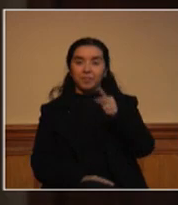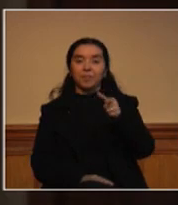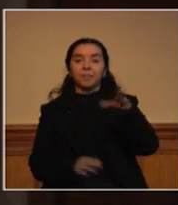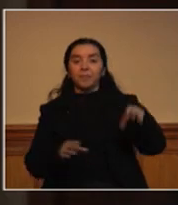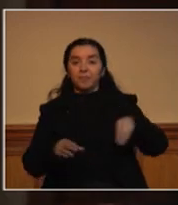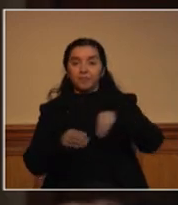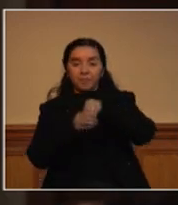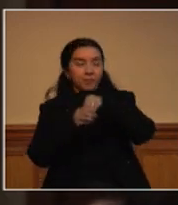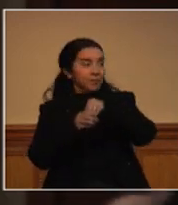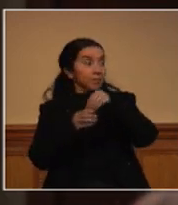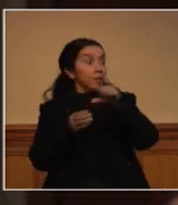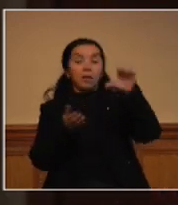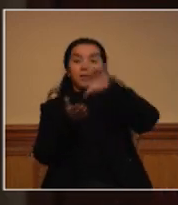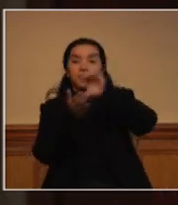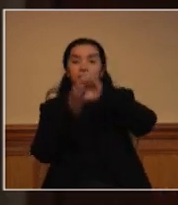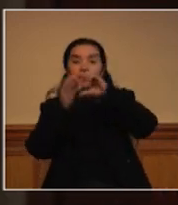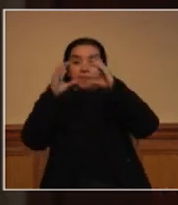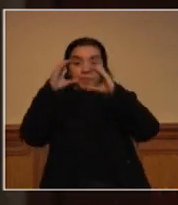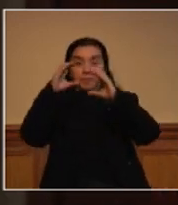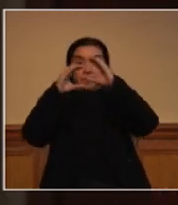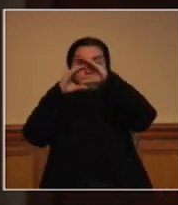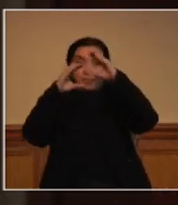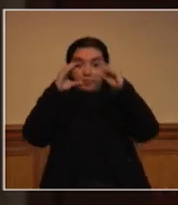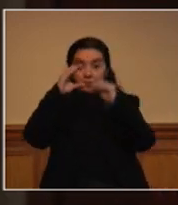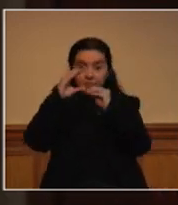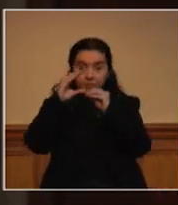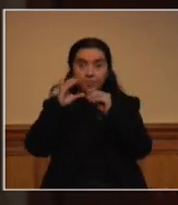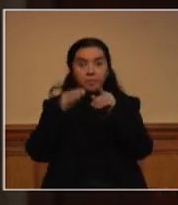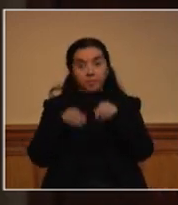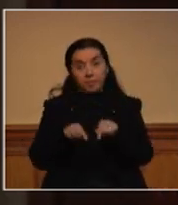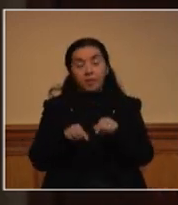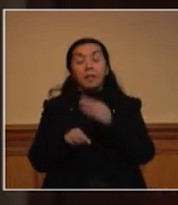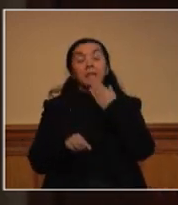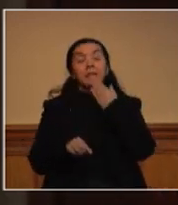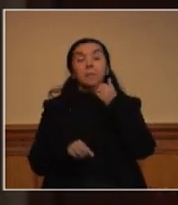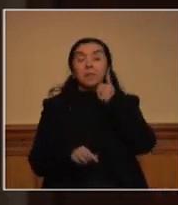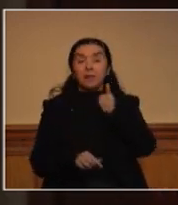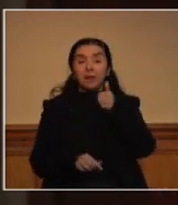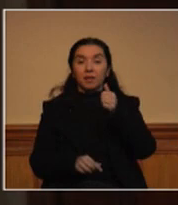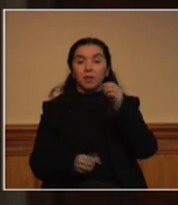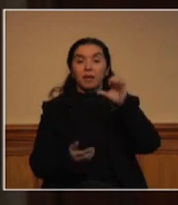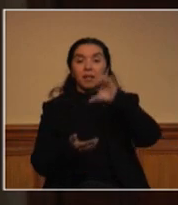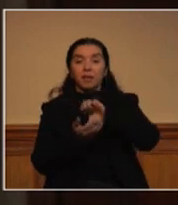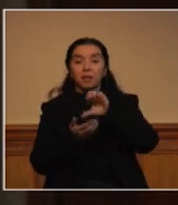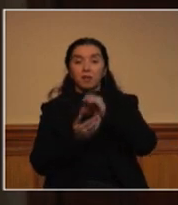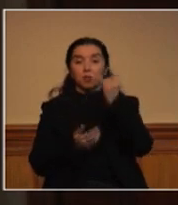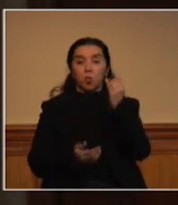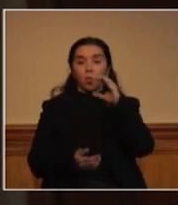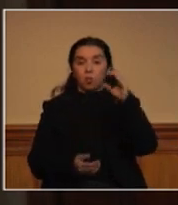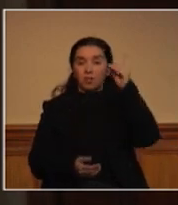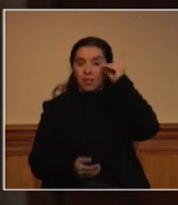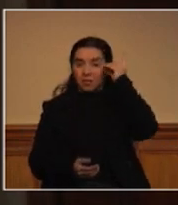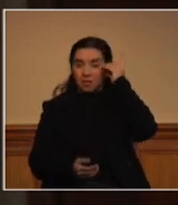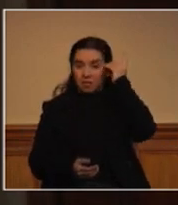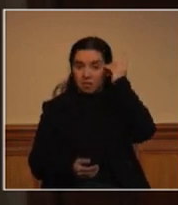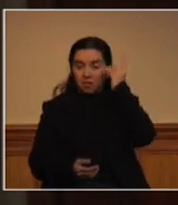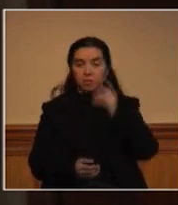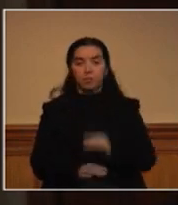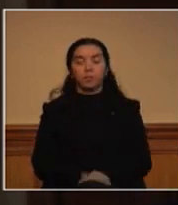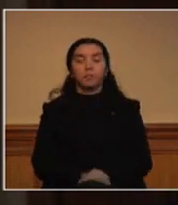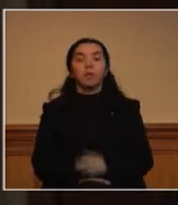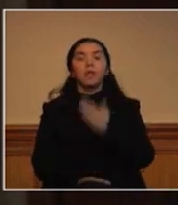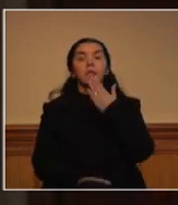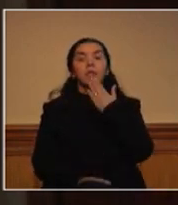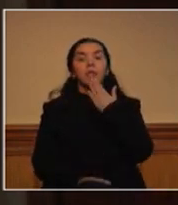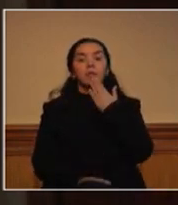Inclusiva, a Macarena Lizama, directora del Centro UC Síndrome de Down, y también a la